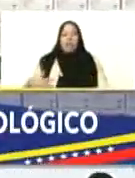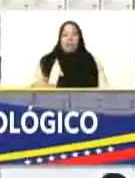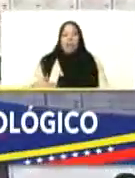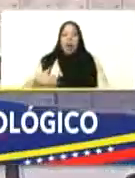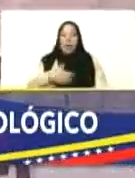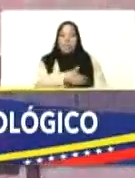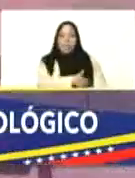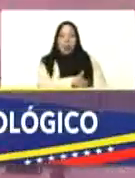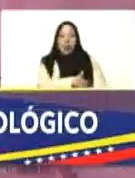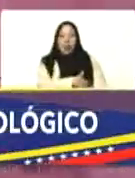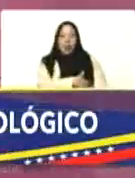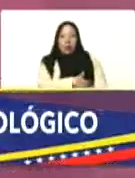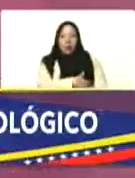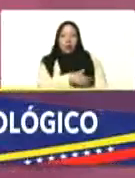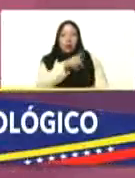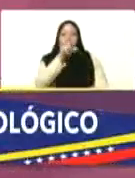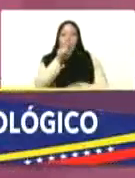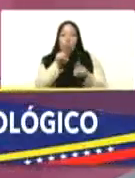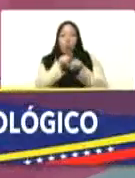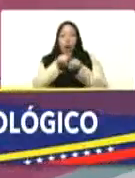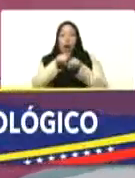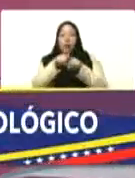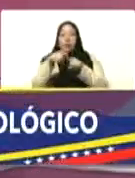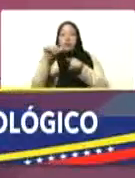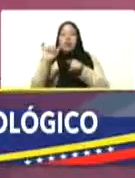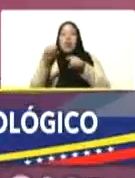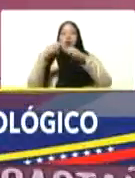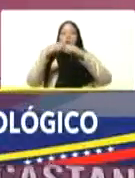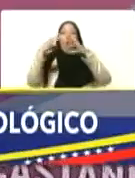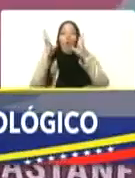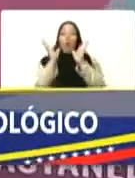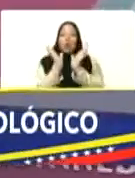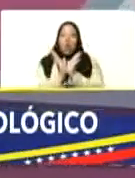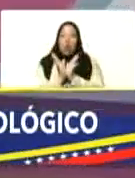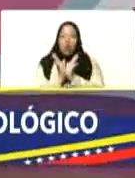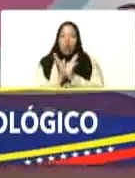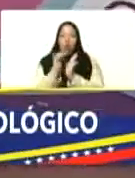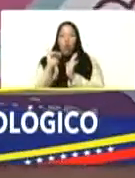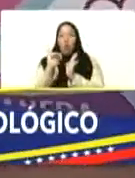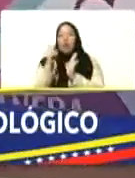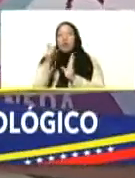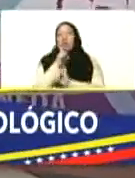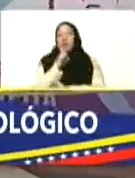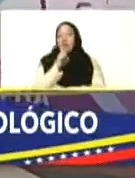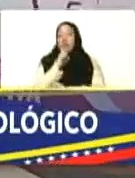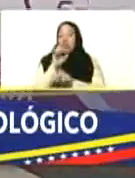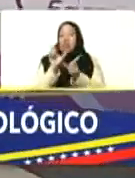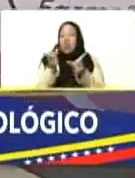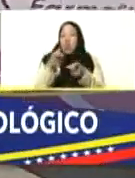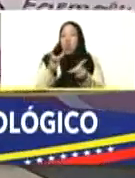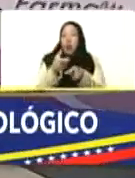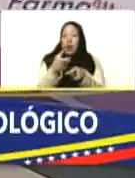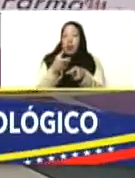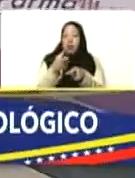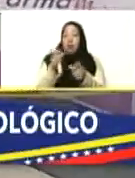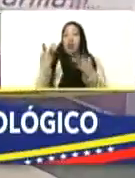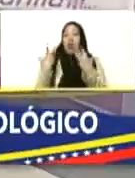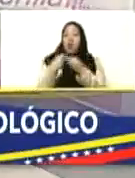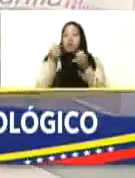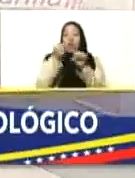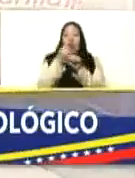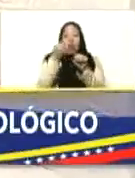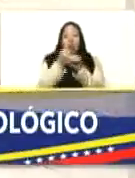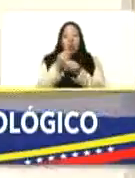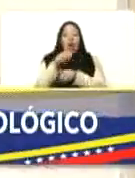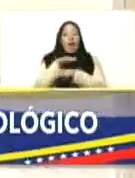cáncer de cuello cervicouterino. Este proyecto se ve realizado el día de hoy gracias al trabajo en conjunto de nuestra